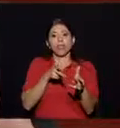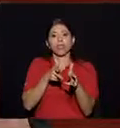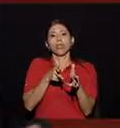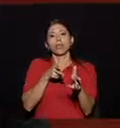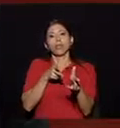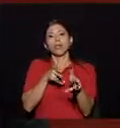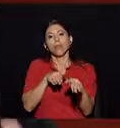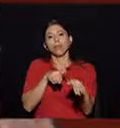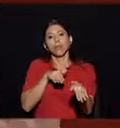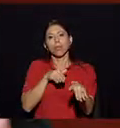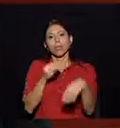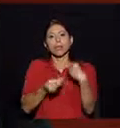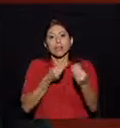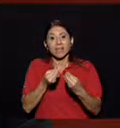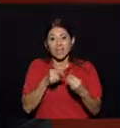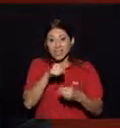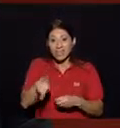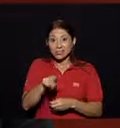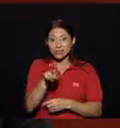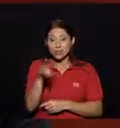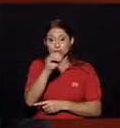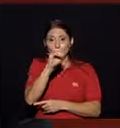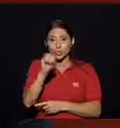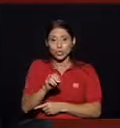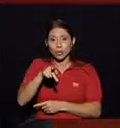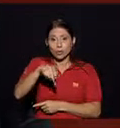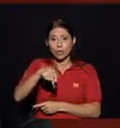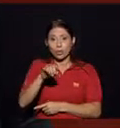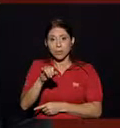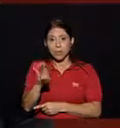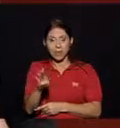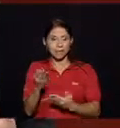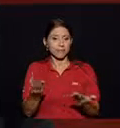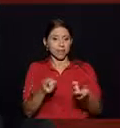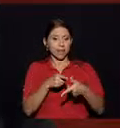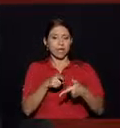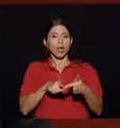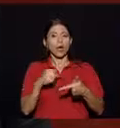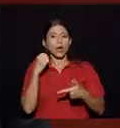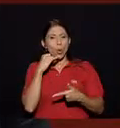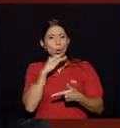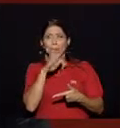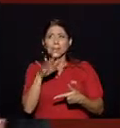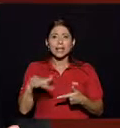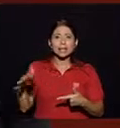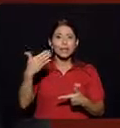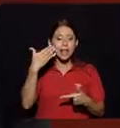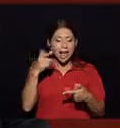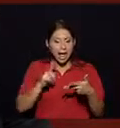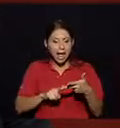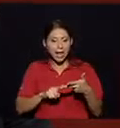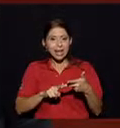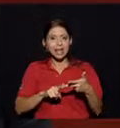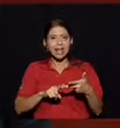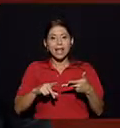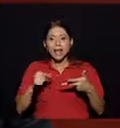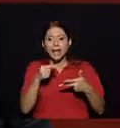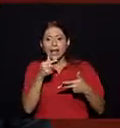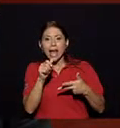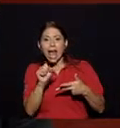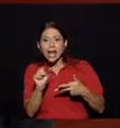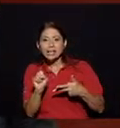que se ha estimado alto, un 2% del Producto Interno Bruto, por ejemplo. La contaminación del aire, la generación de gases de